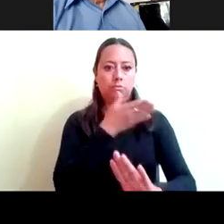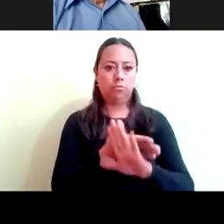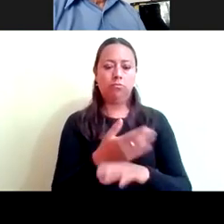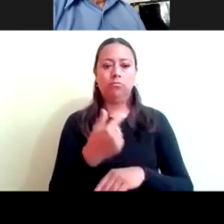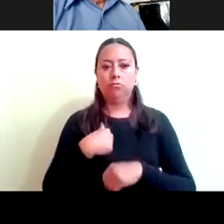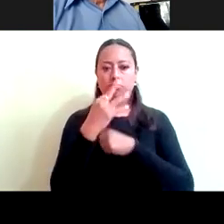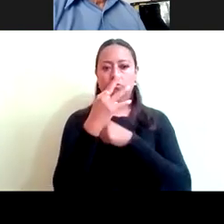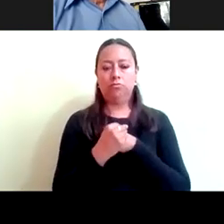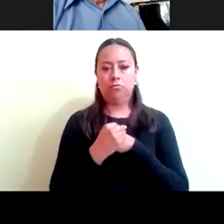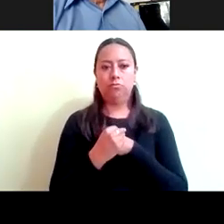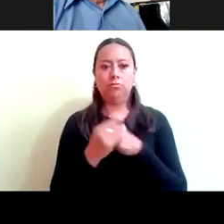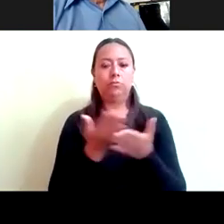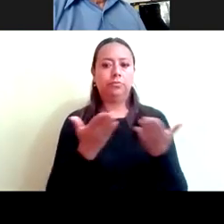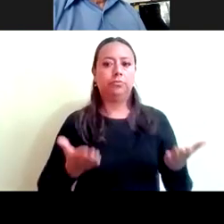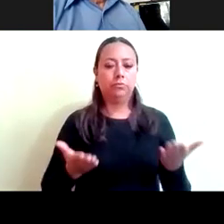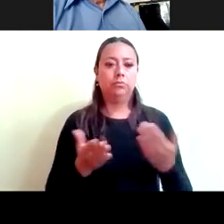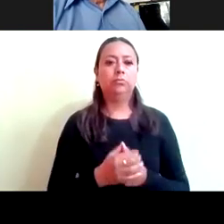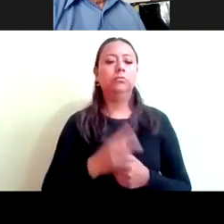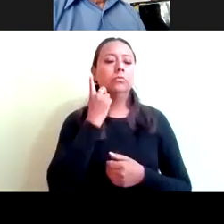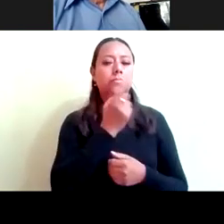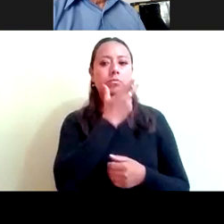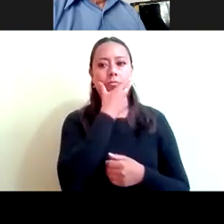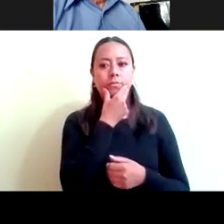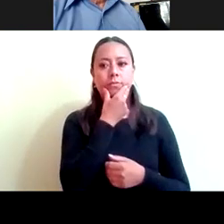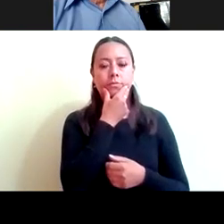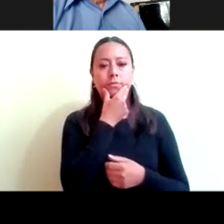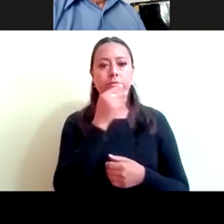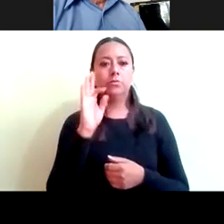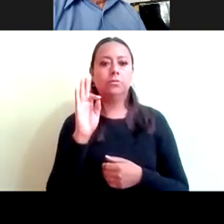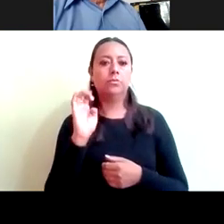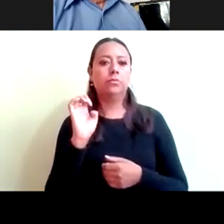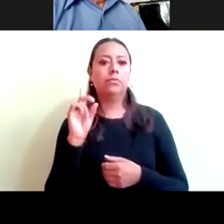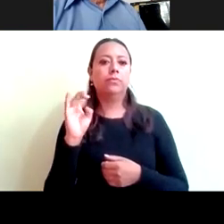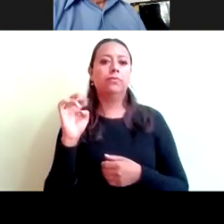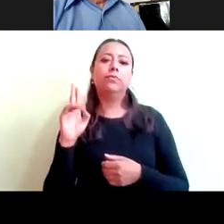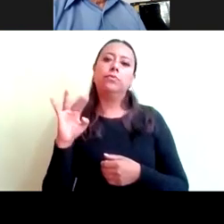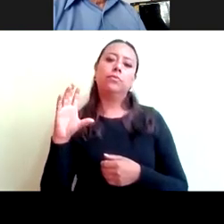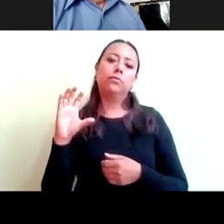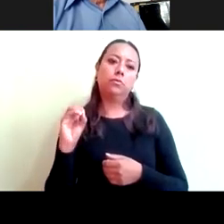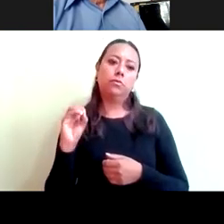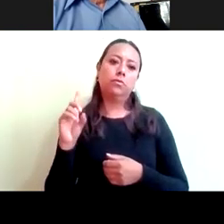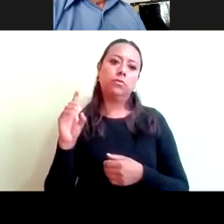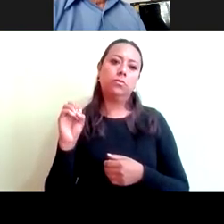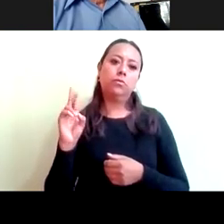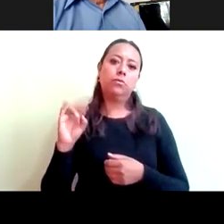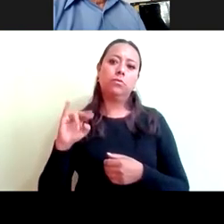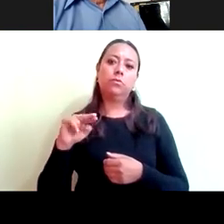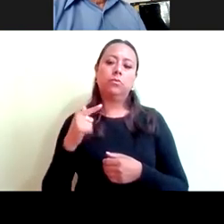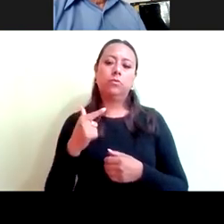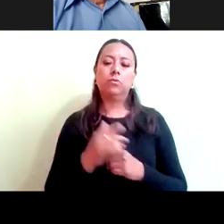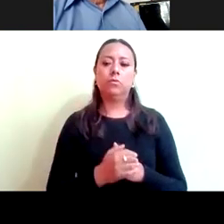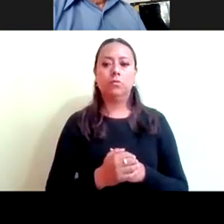permitir darle la palabra al diputado Federico Dorin para que razone su voto. ¿Alguien me